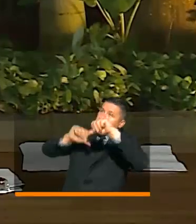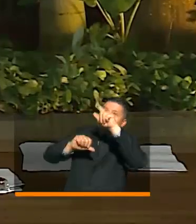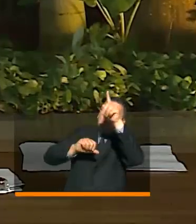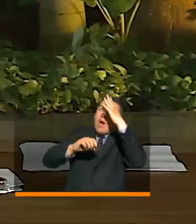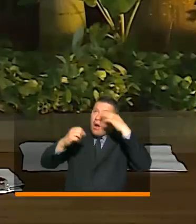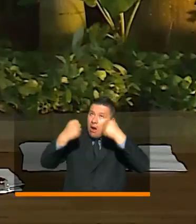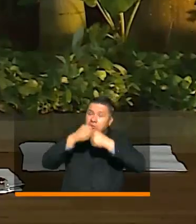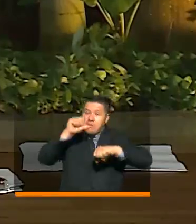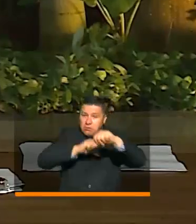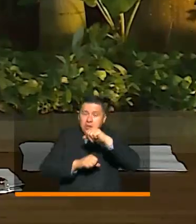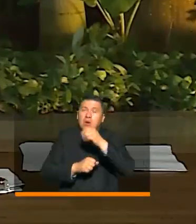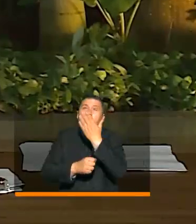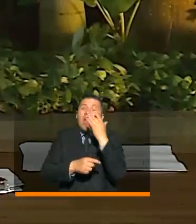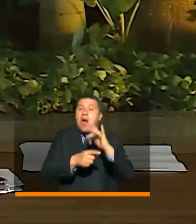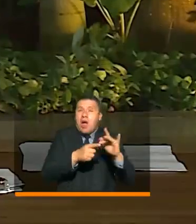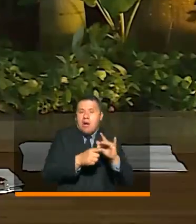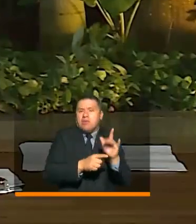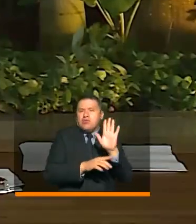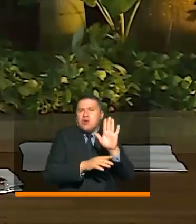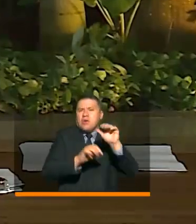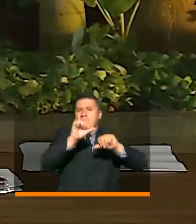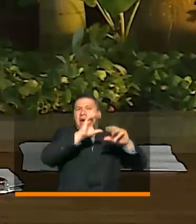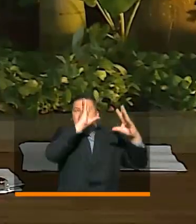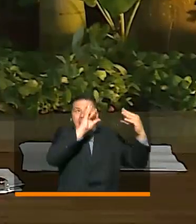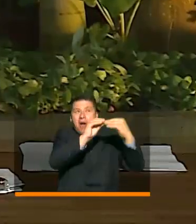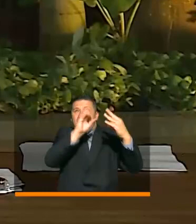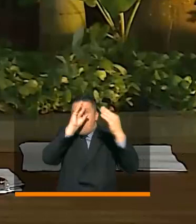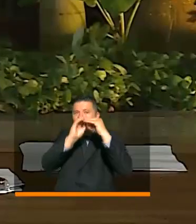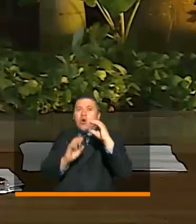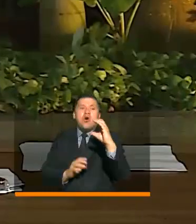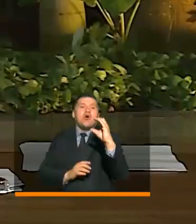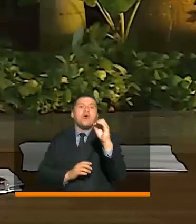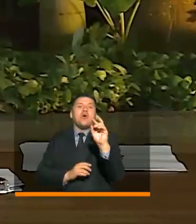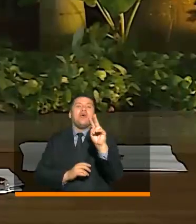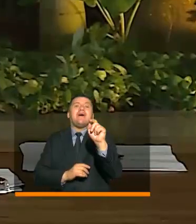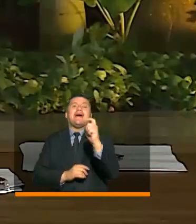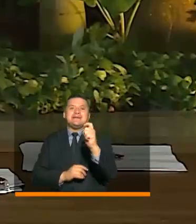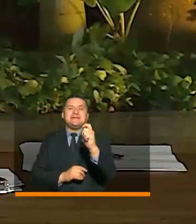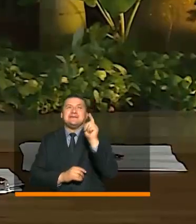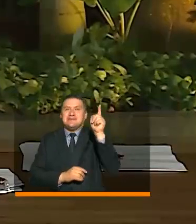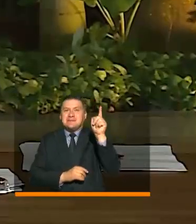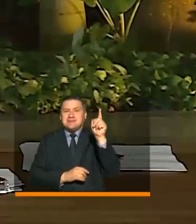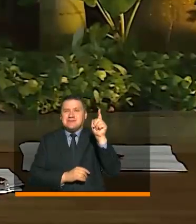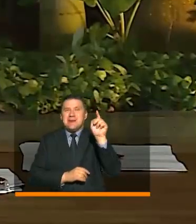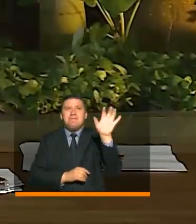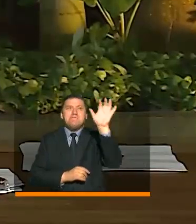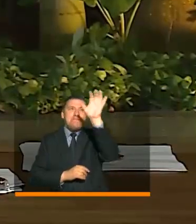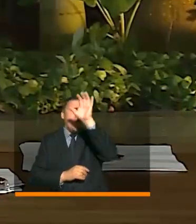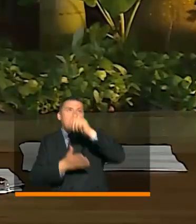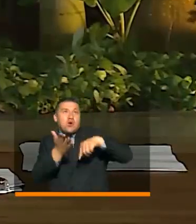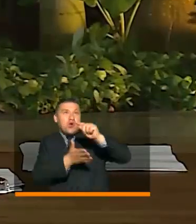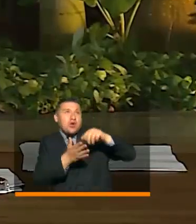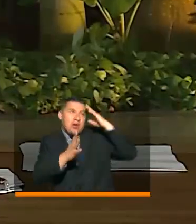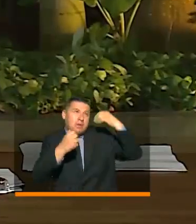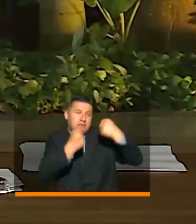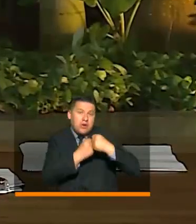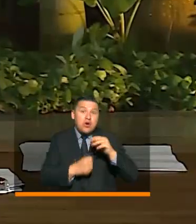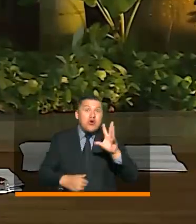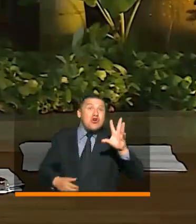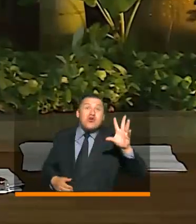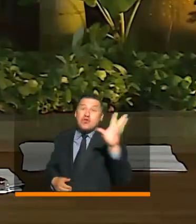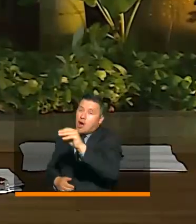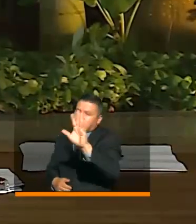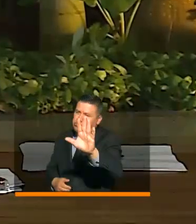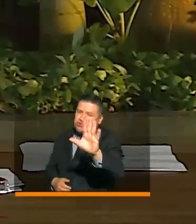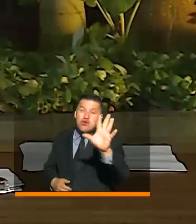las distintas vacunas que se aplican, que son producto de los acuerdos con COVAX y los acuerdos bilaterales. Todas las vacunas, y quiero en eso ser